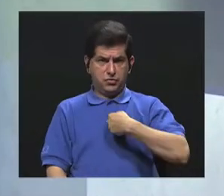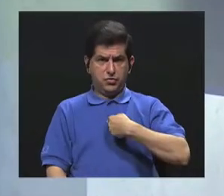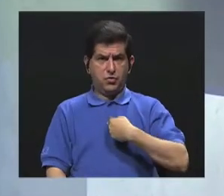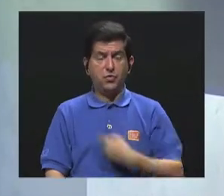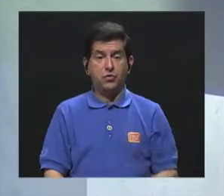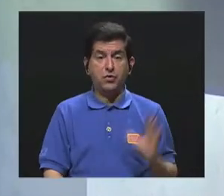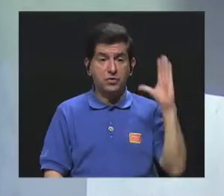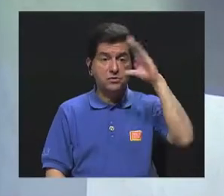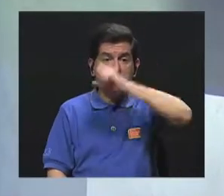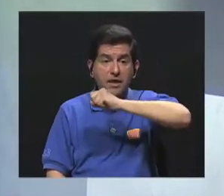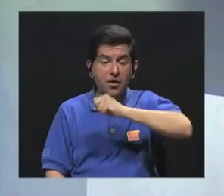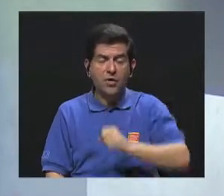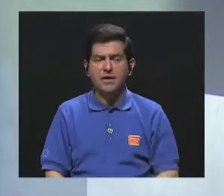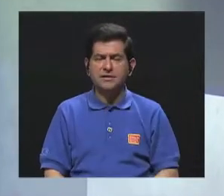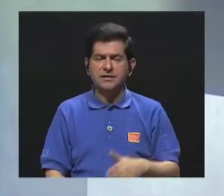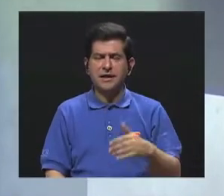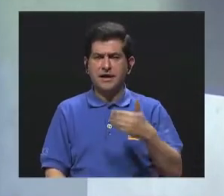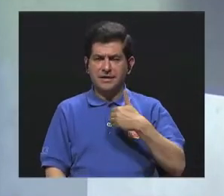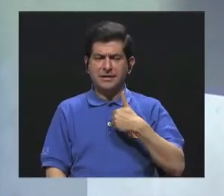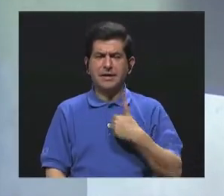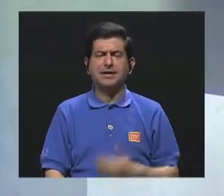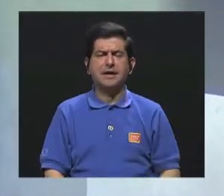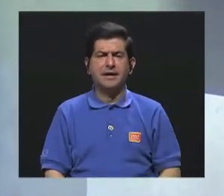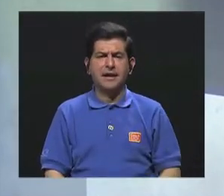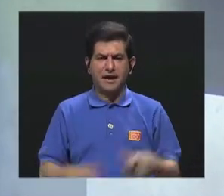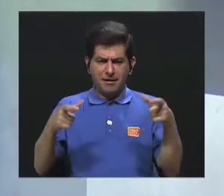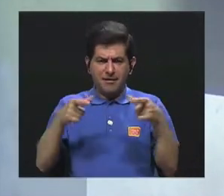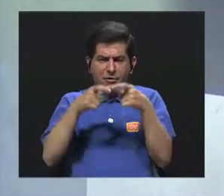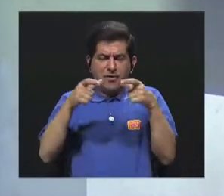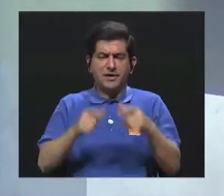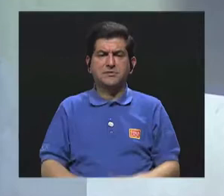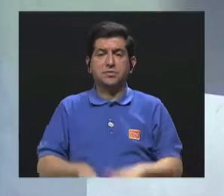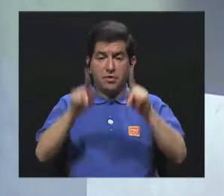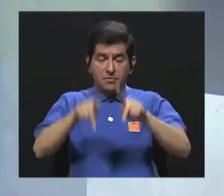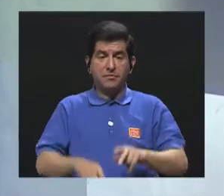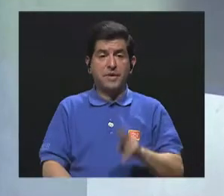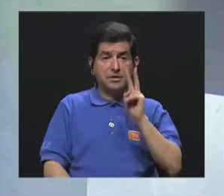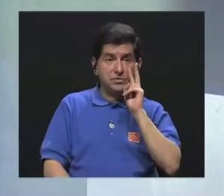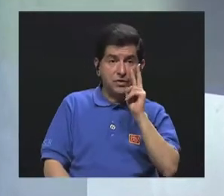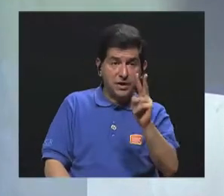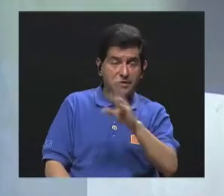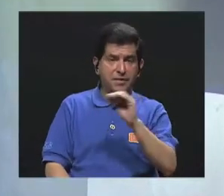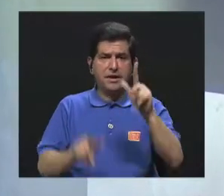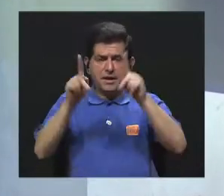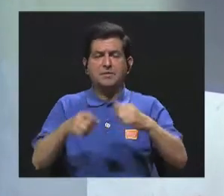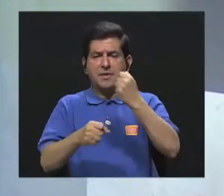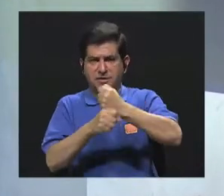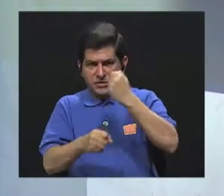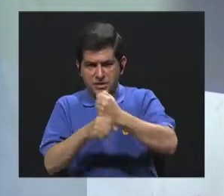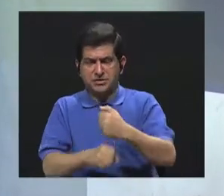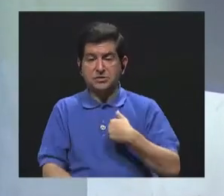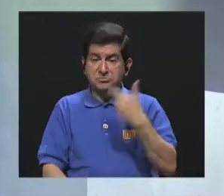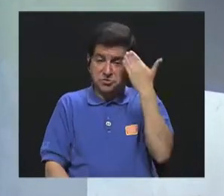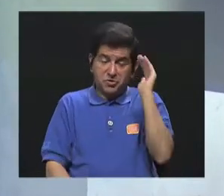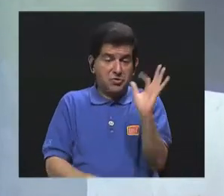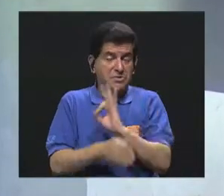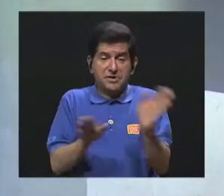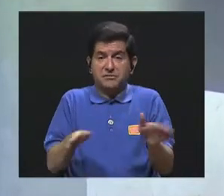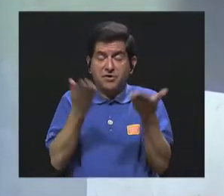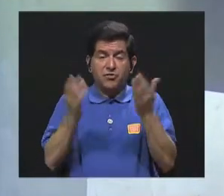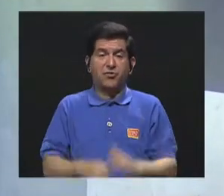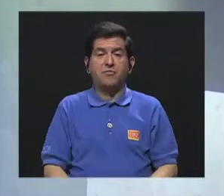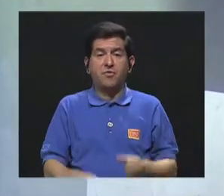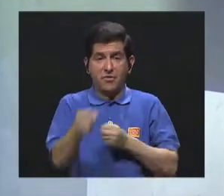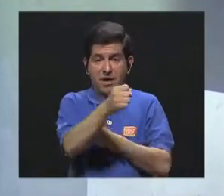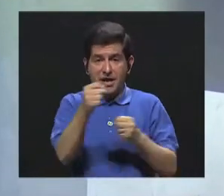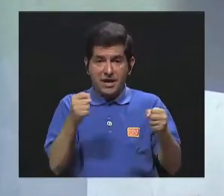se da cuenta que hay una conexión entre lo que se hizo con la gente que la fue a ver. Yo no sabía muy bien cómo iba a funcionar, porque como nos tocó en la sala